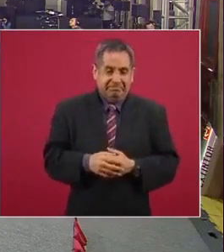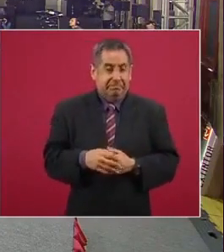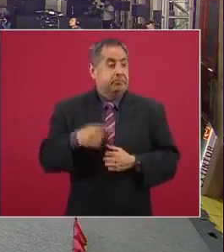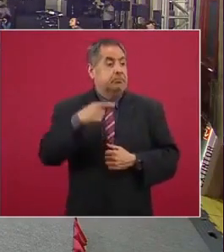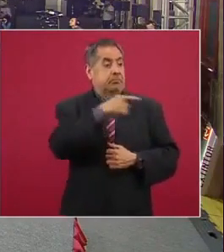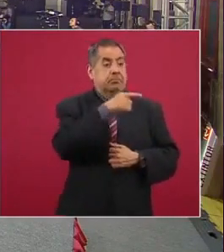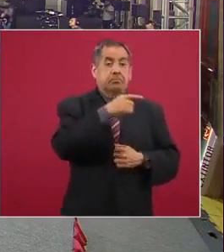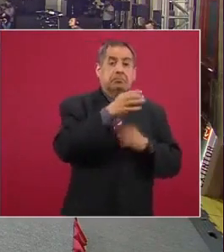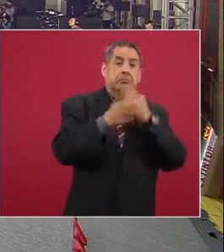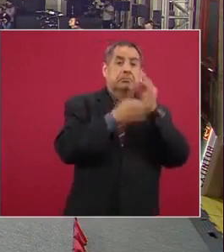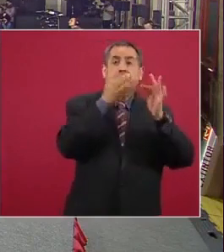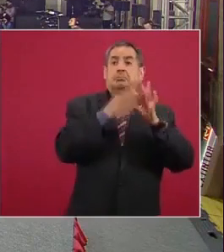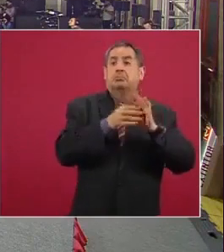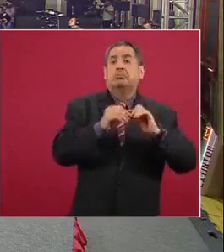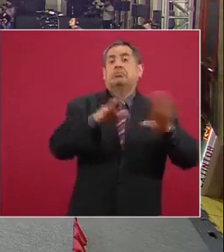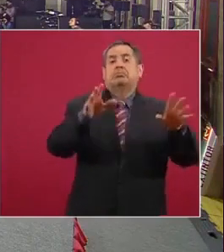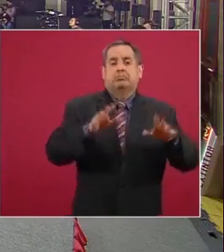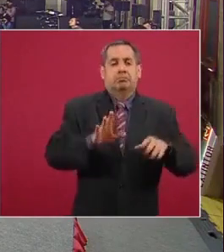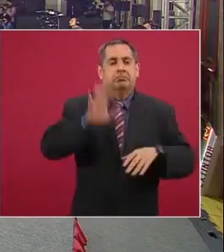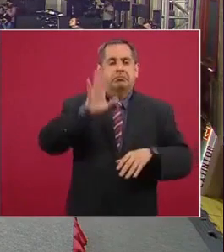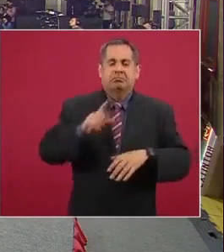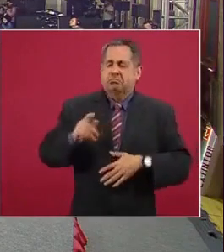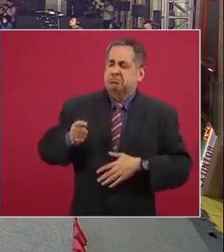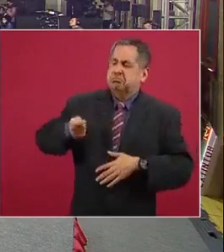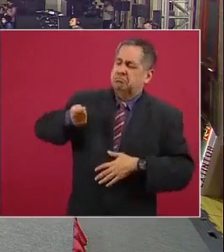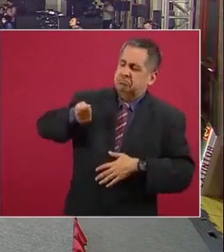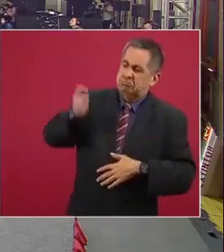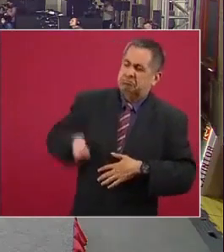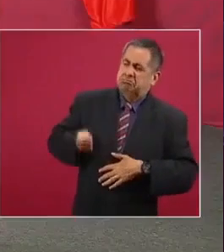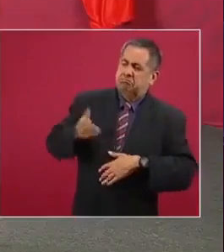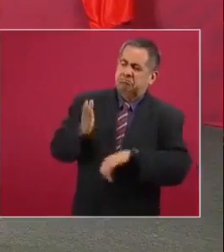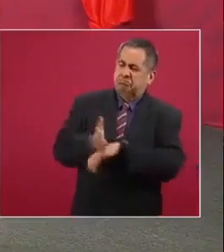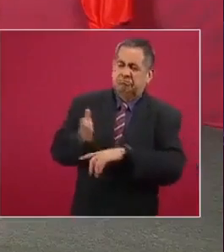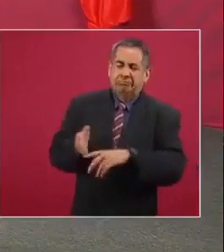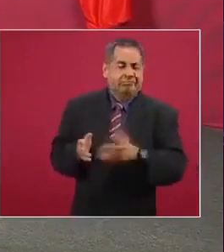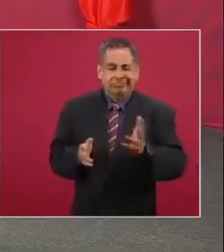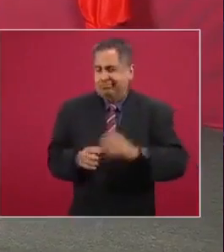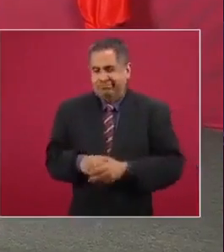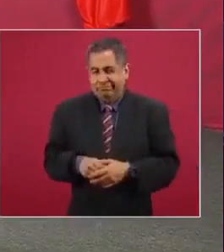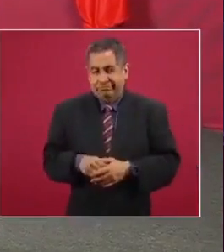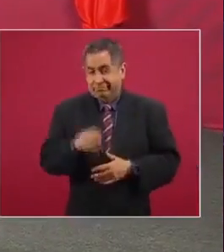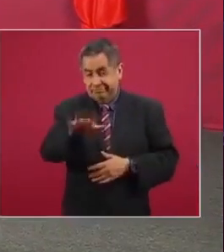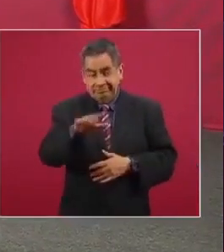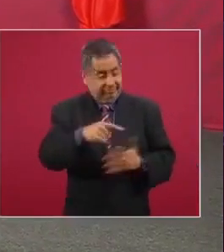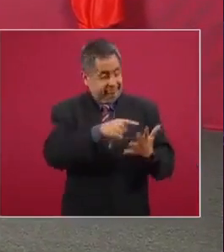hacía un pronóstico, eran como sentencias. Pues todos esos